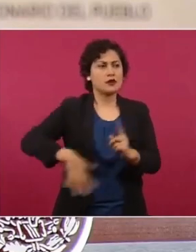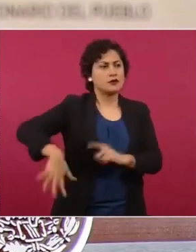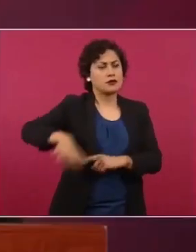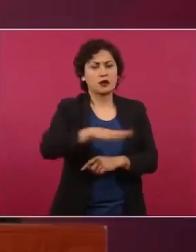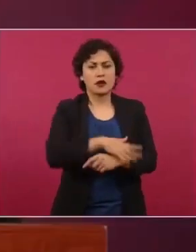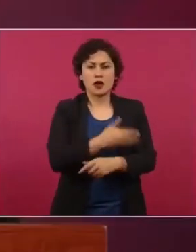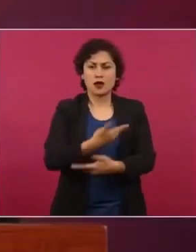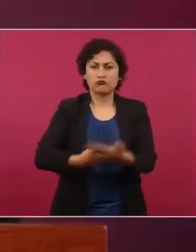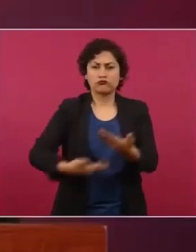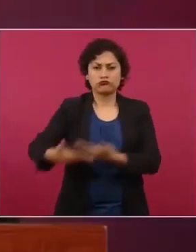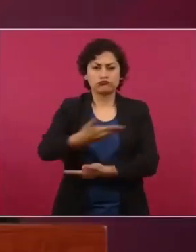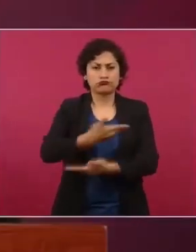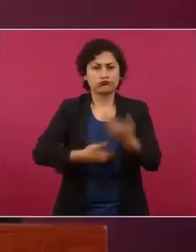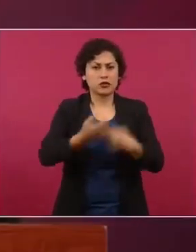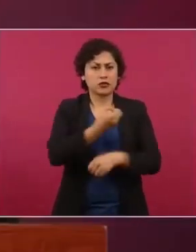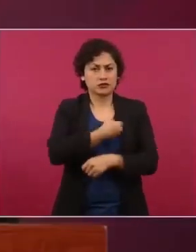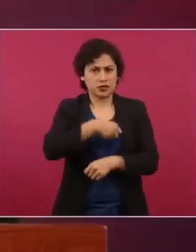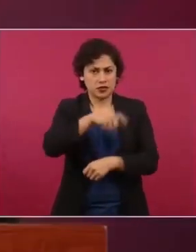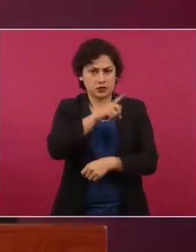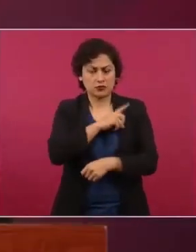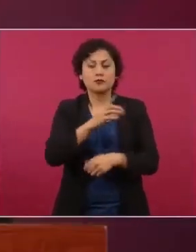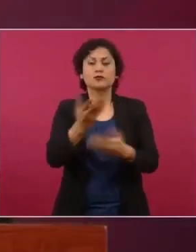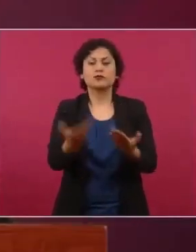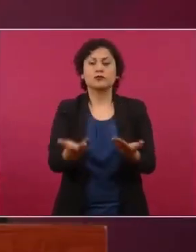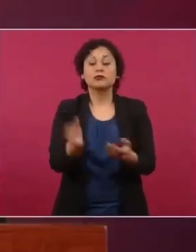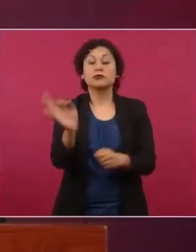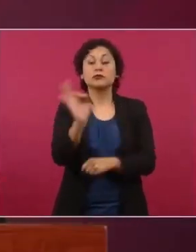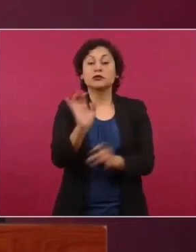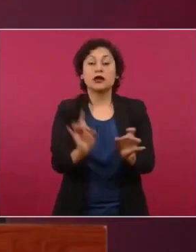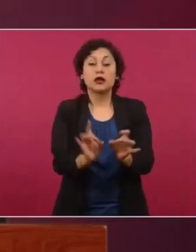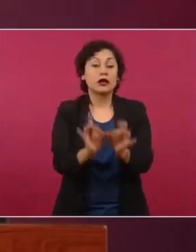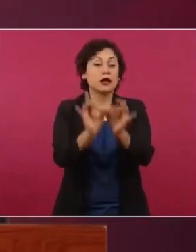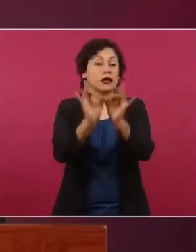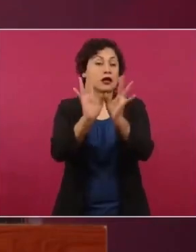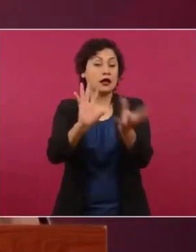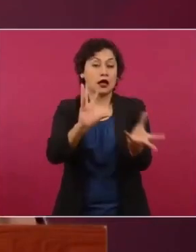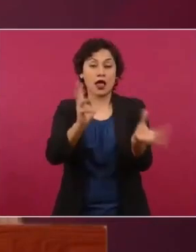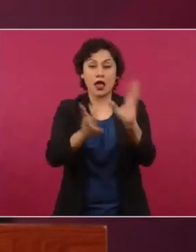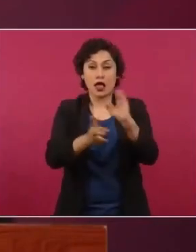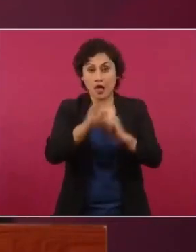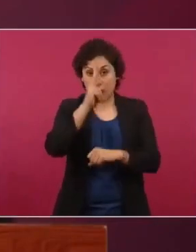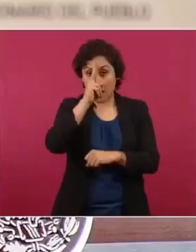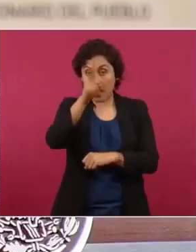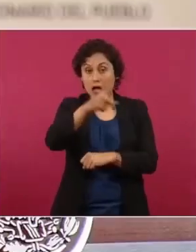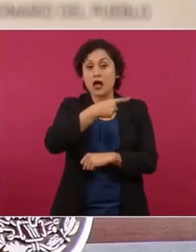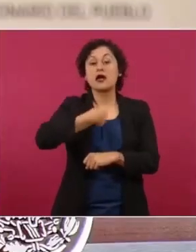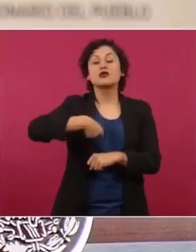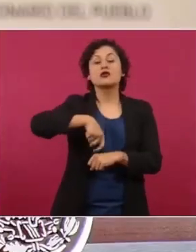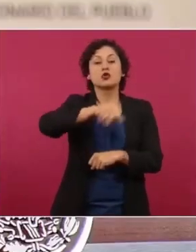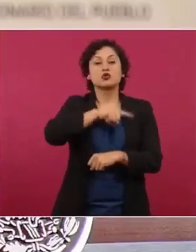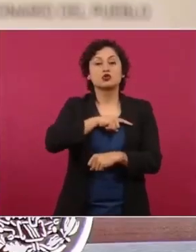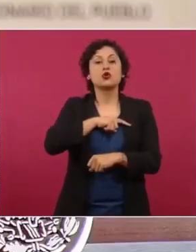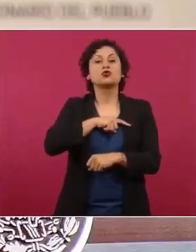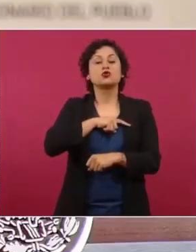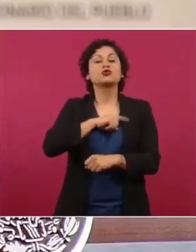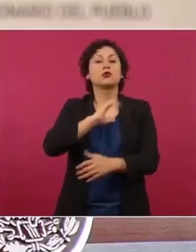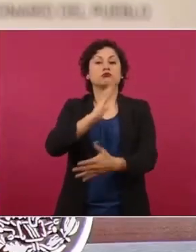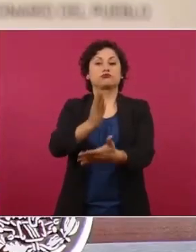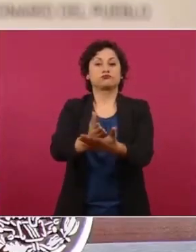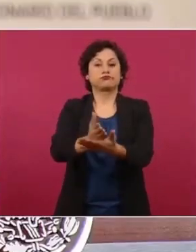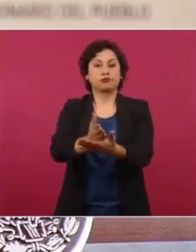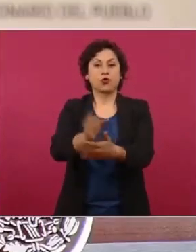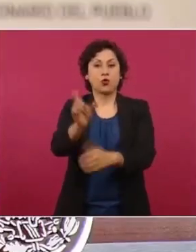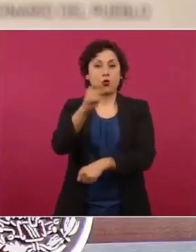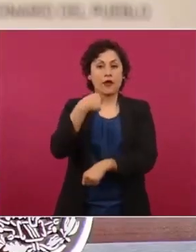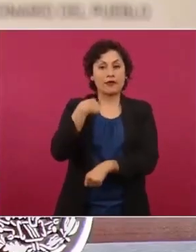hora que sucede algún hecho de violencia, nosotros lo que hacemos es intervenir, inmediatamente cuando alcanzamos